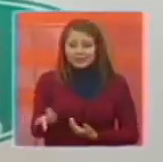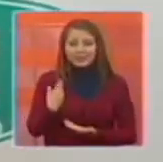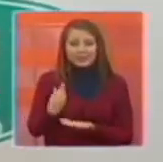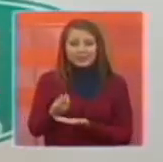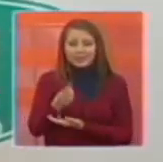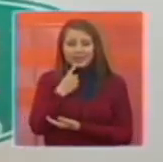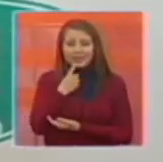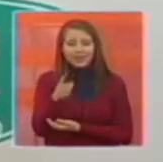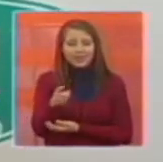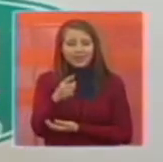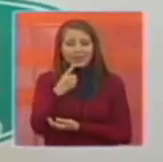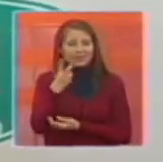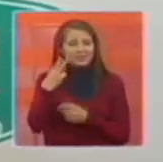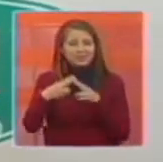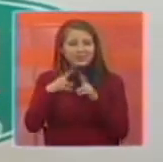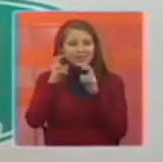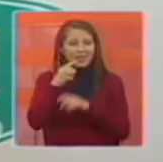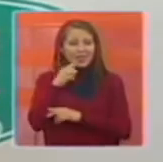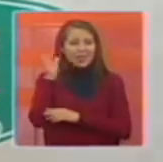para seco.